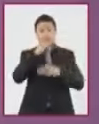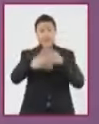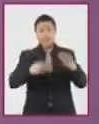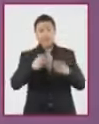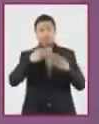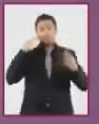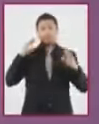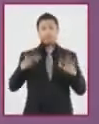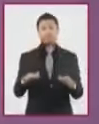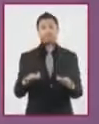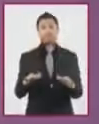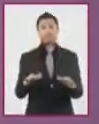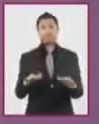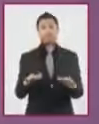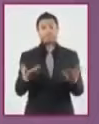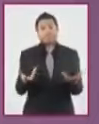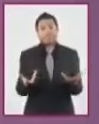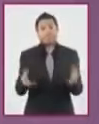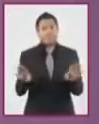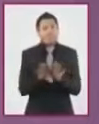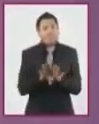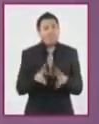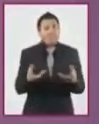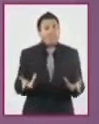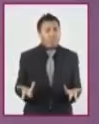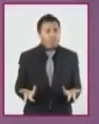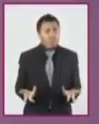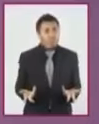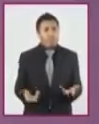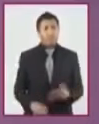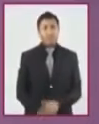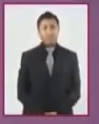sin movimiento? ¿Cómo crees que sería?